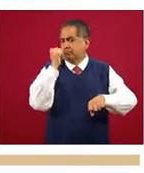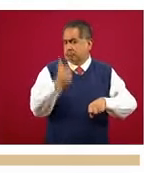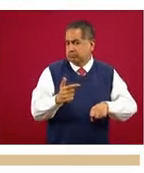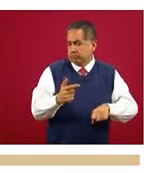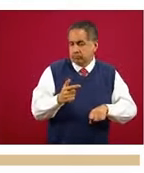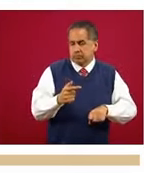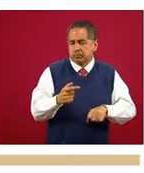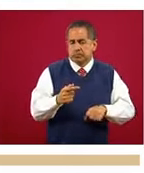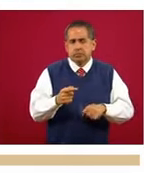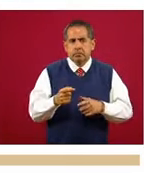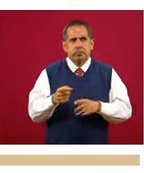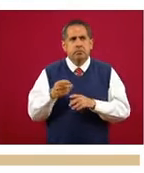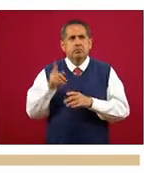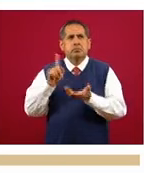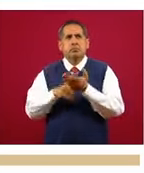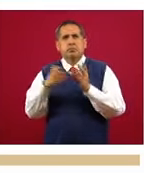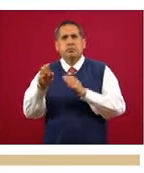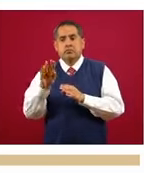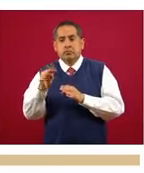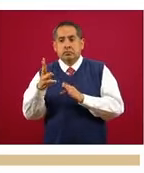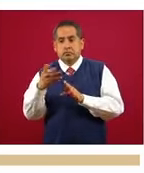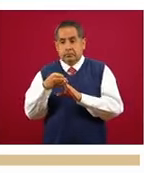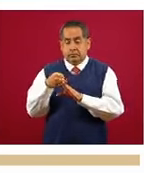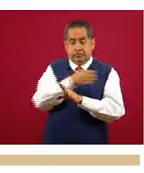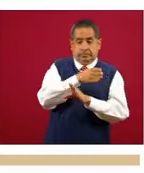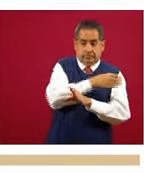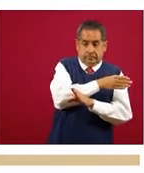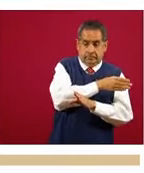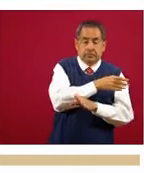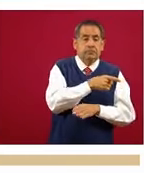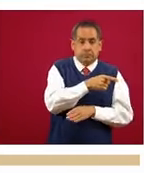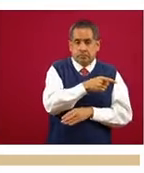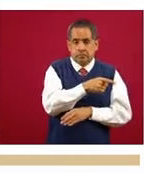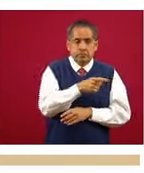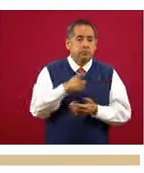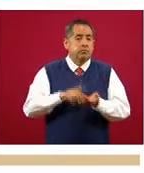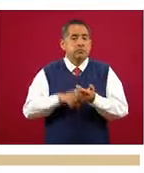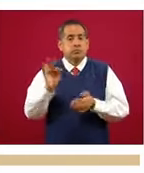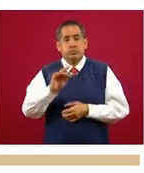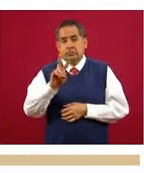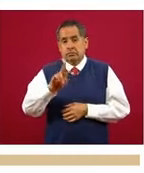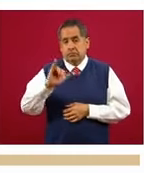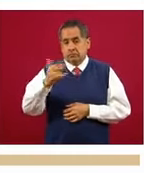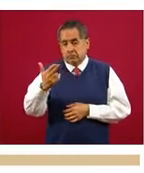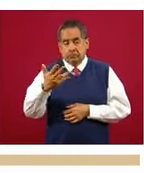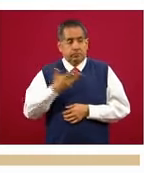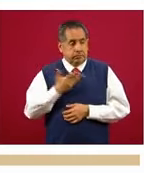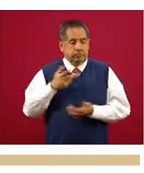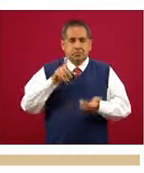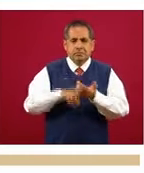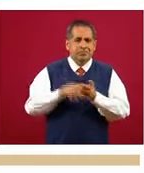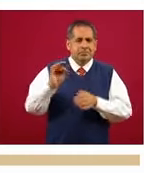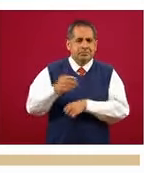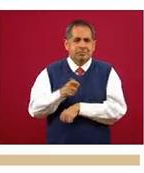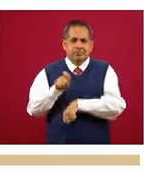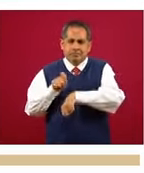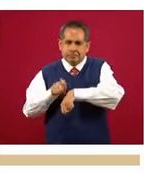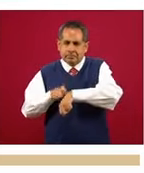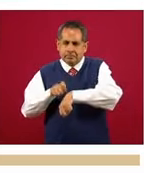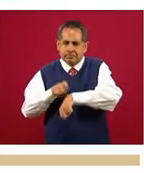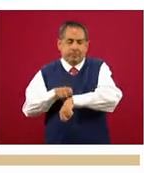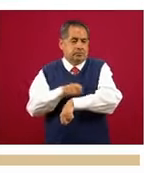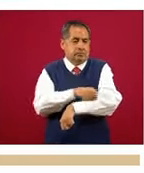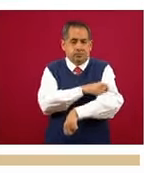de transfusión antes de 1994, si es una persona que vive con VIH, si tienen perforaciones, tatuajes, aquí